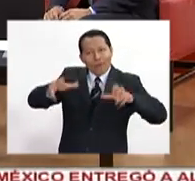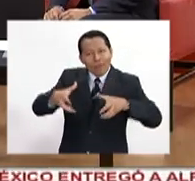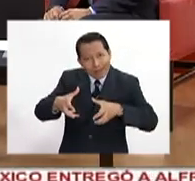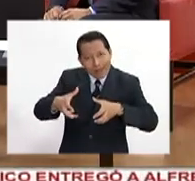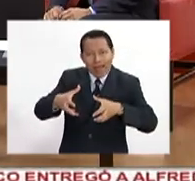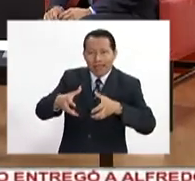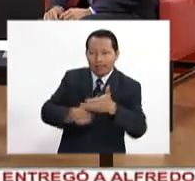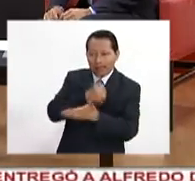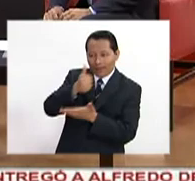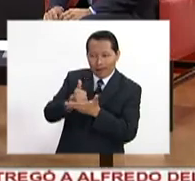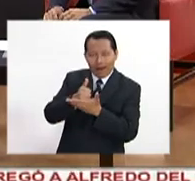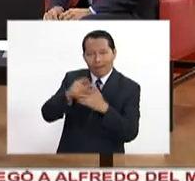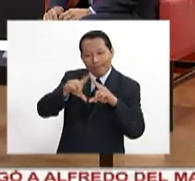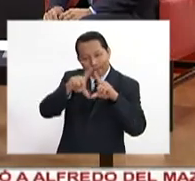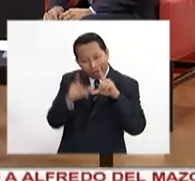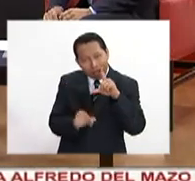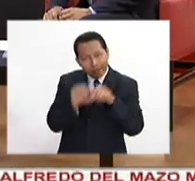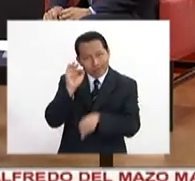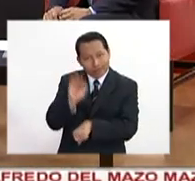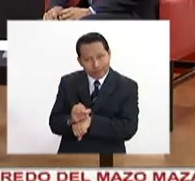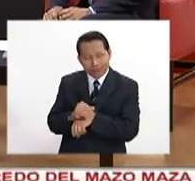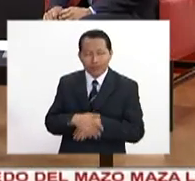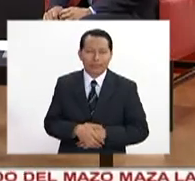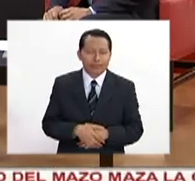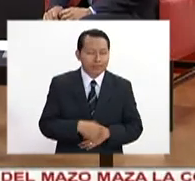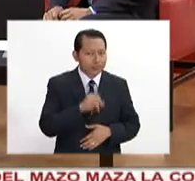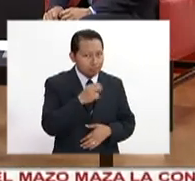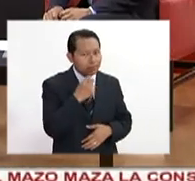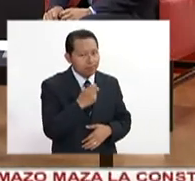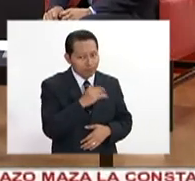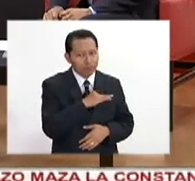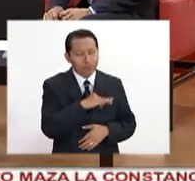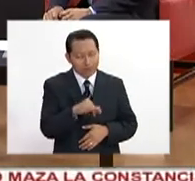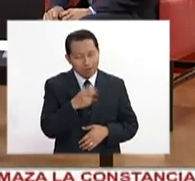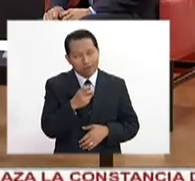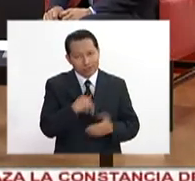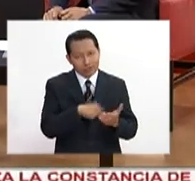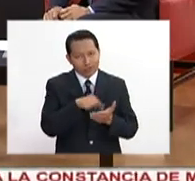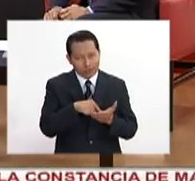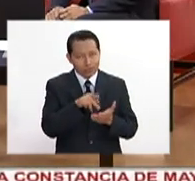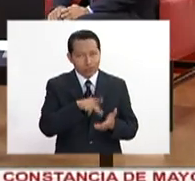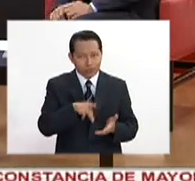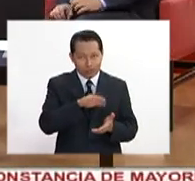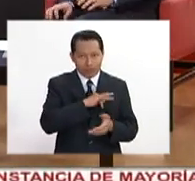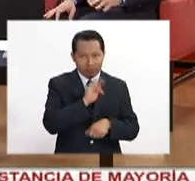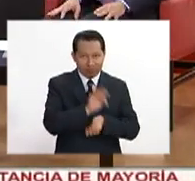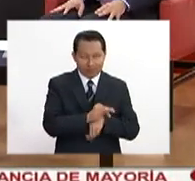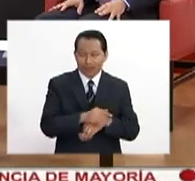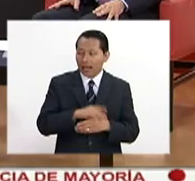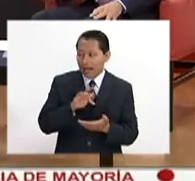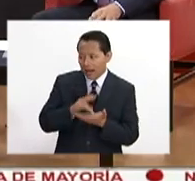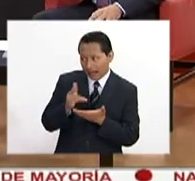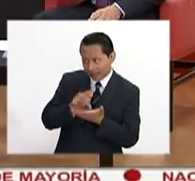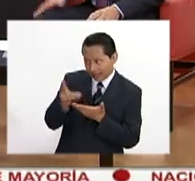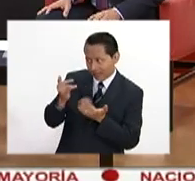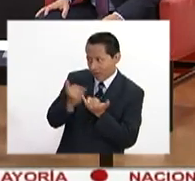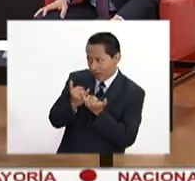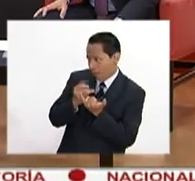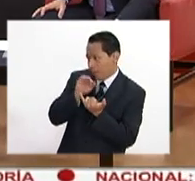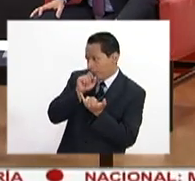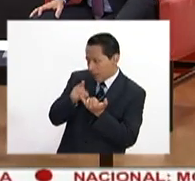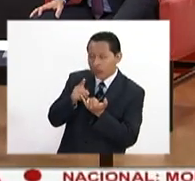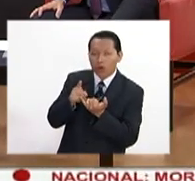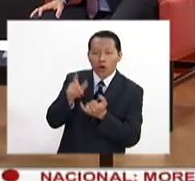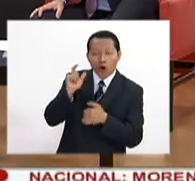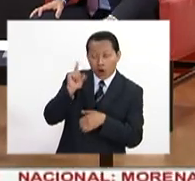por su país, ¿no? Exacto, construir ciudadanía y que los niñas y niños se apropien del espacio público. Muchísimas gracias. Gracias a ustedes. Pues una excelente